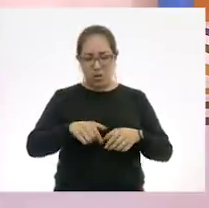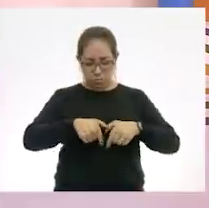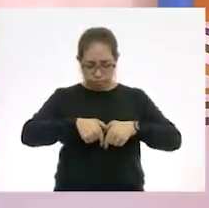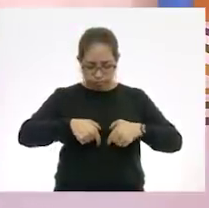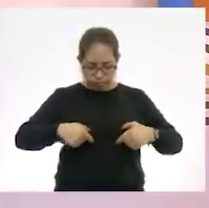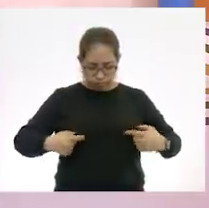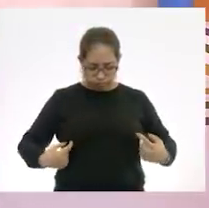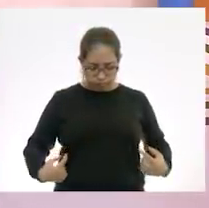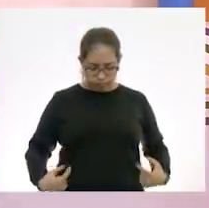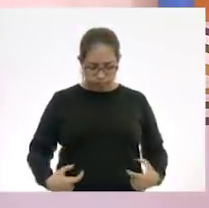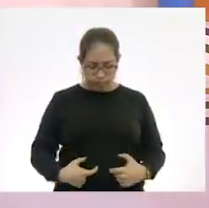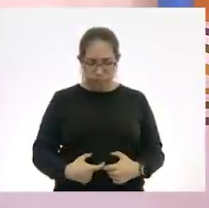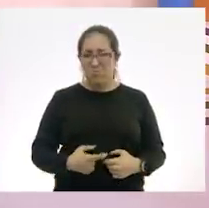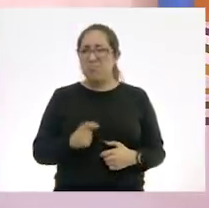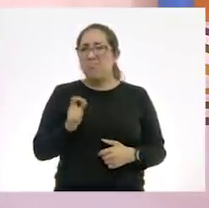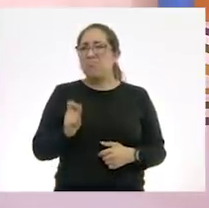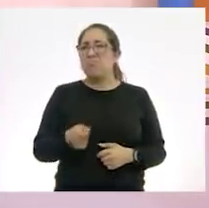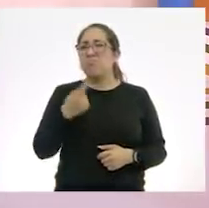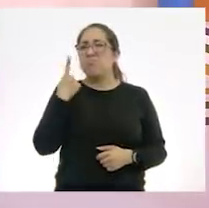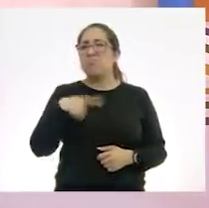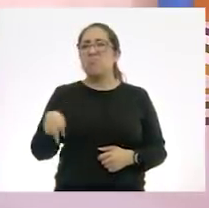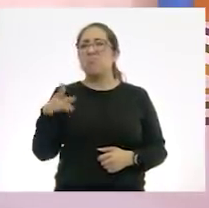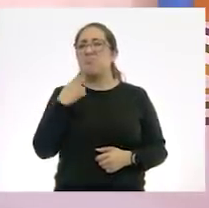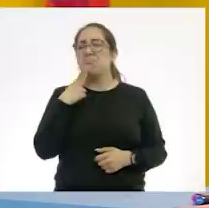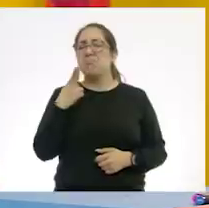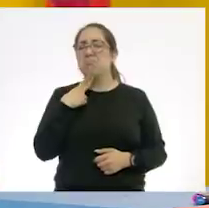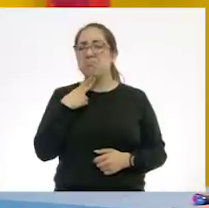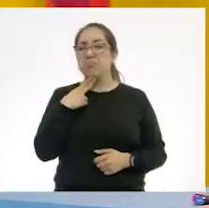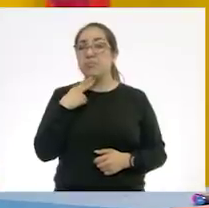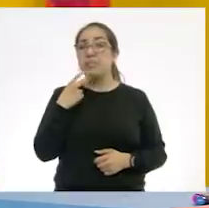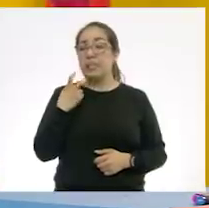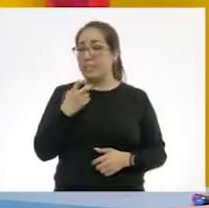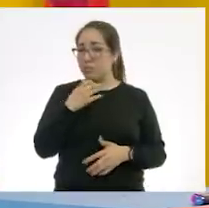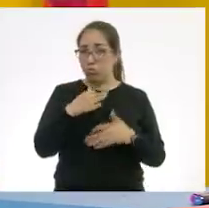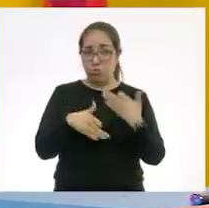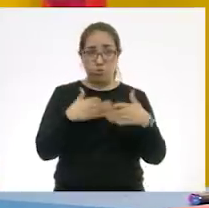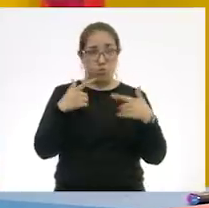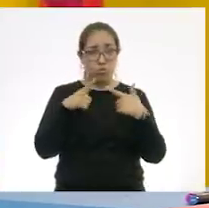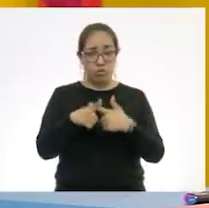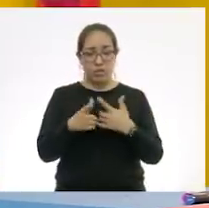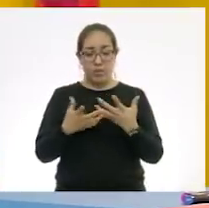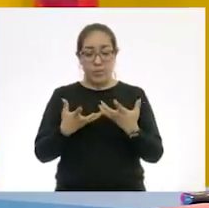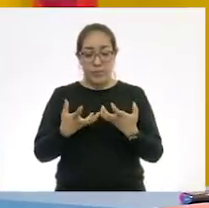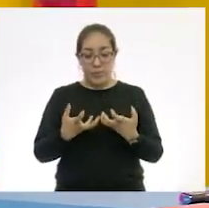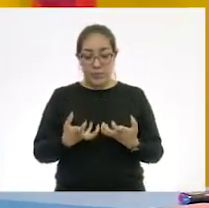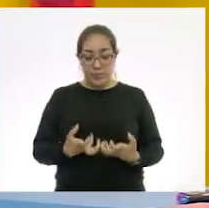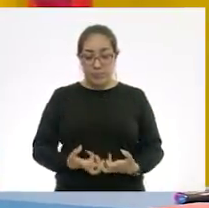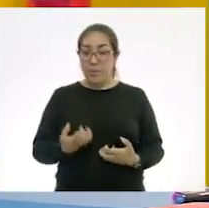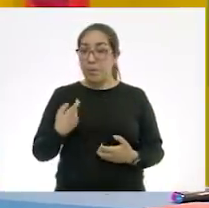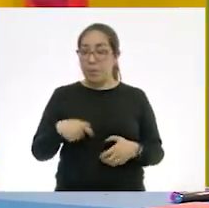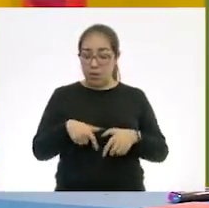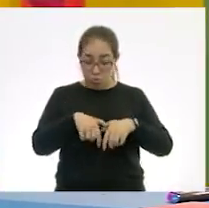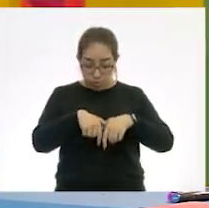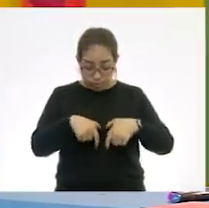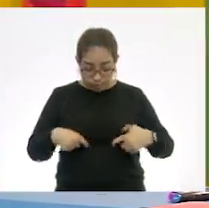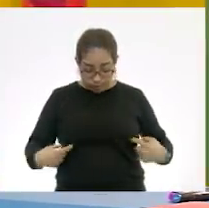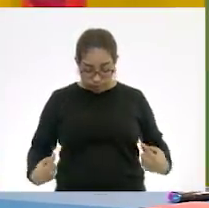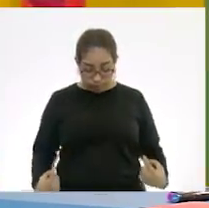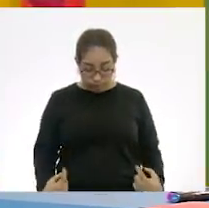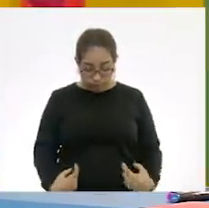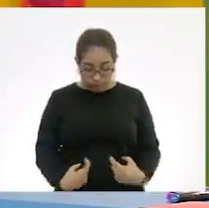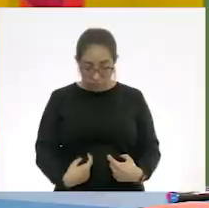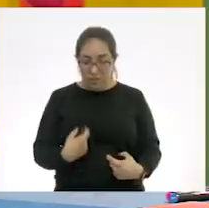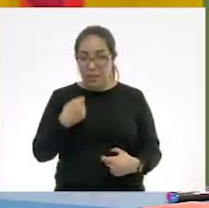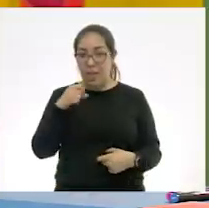grueso? El intestino grueso sigue aprovechando todos esos nutrimentos, pero al mismo tiempo también empieza